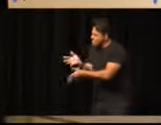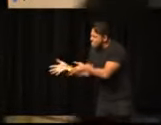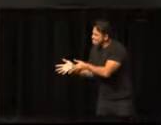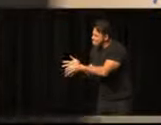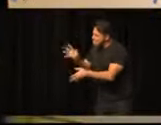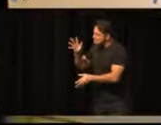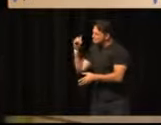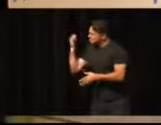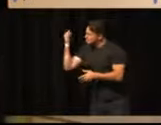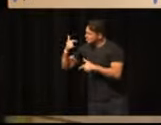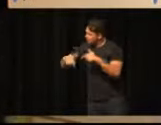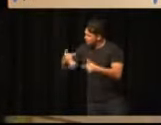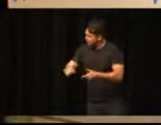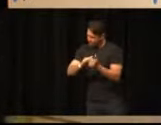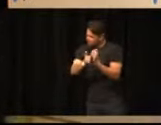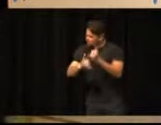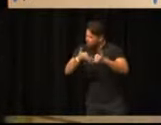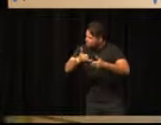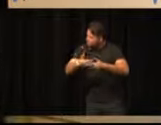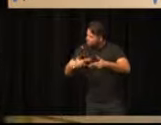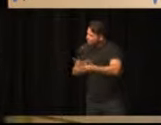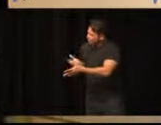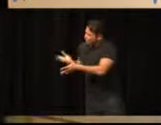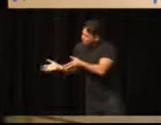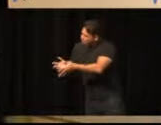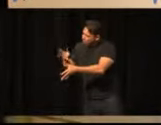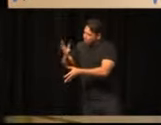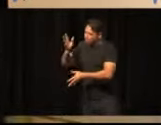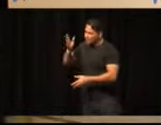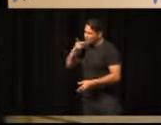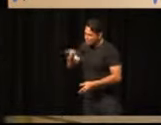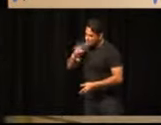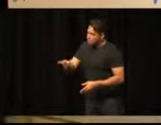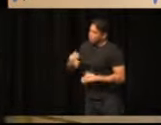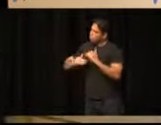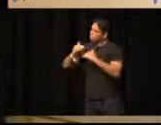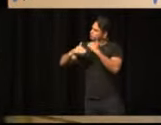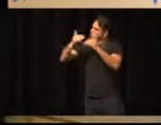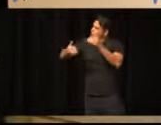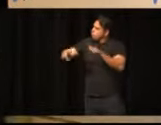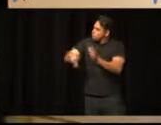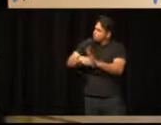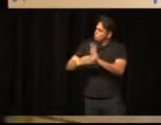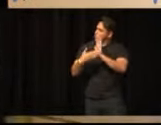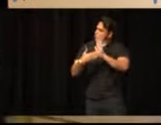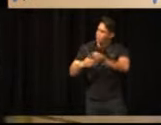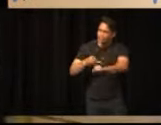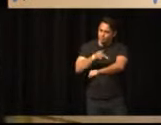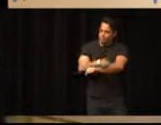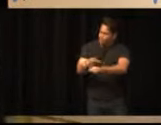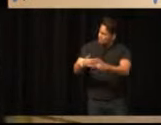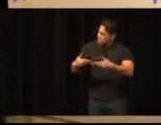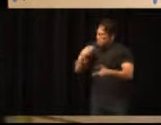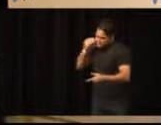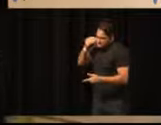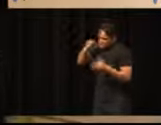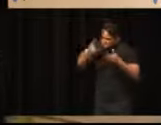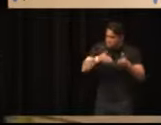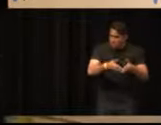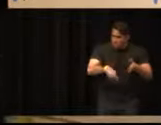y hasta entender que era un trabajo de deporte, de diversión, de involucrado en un